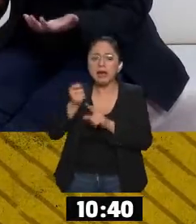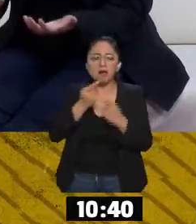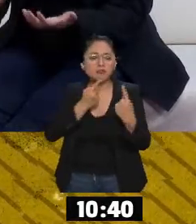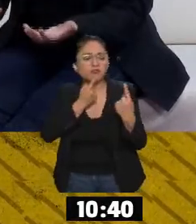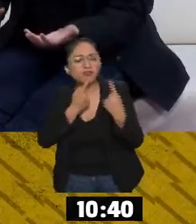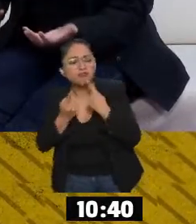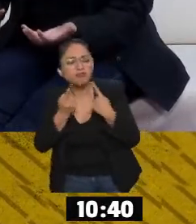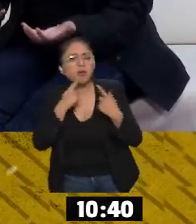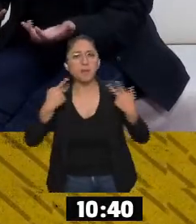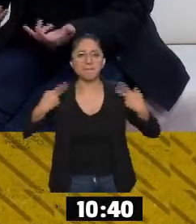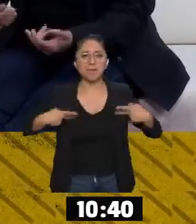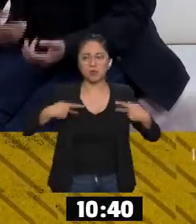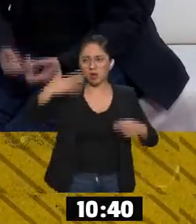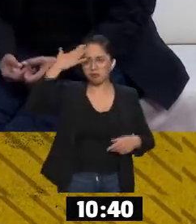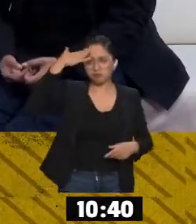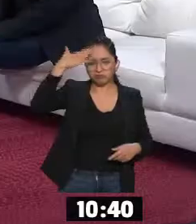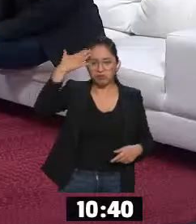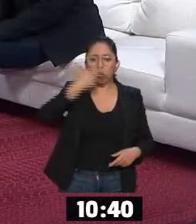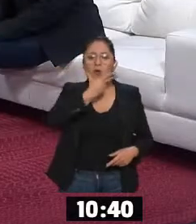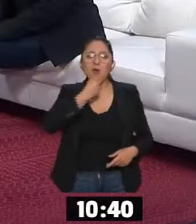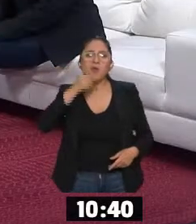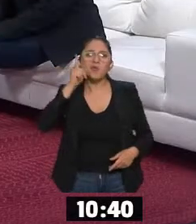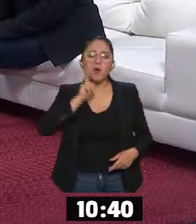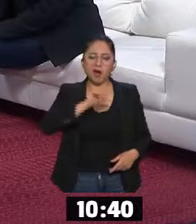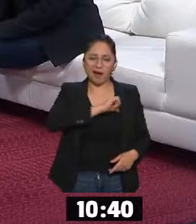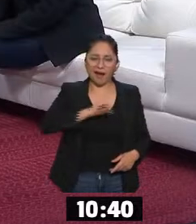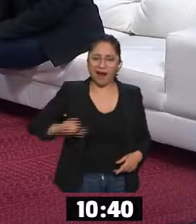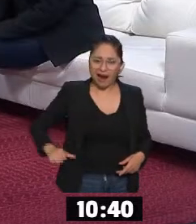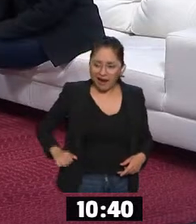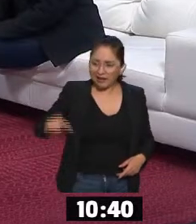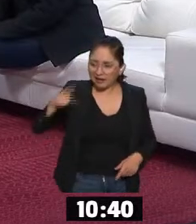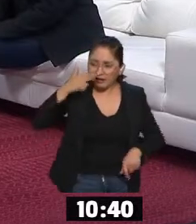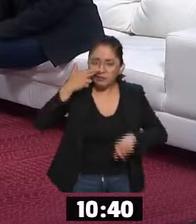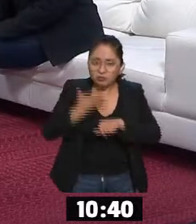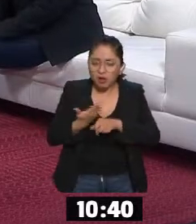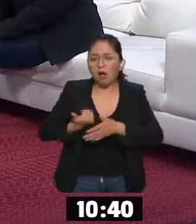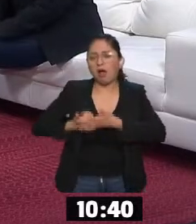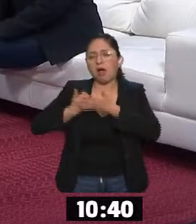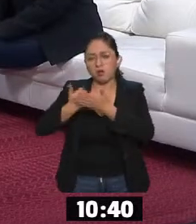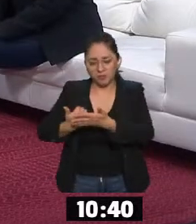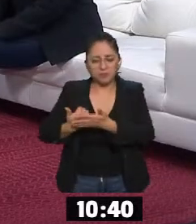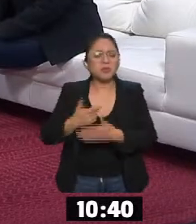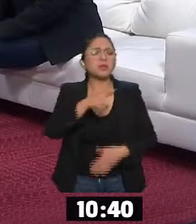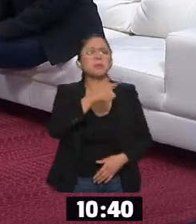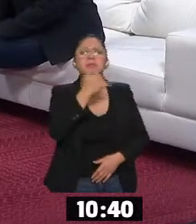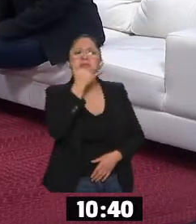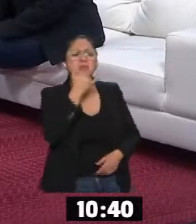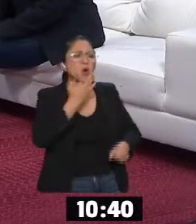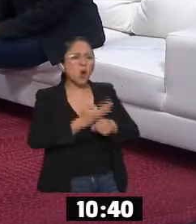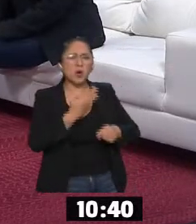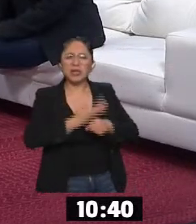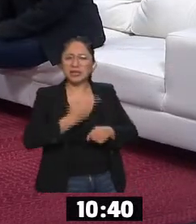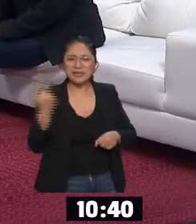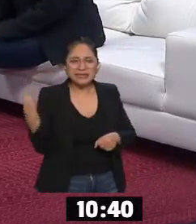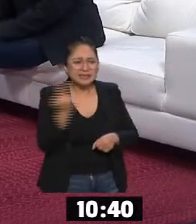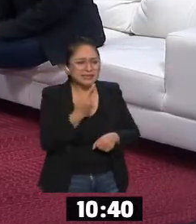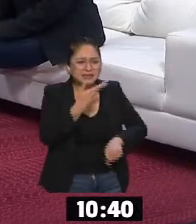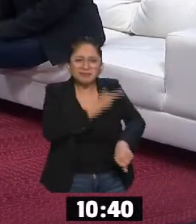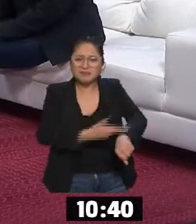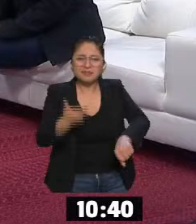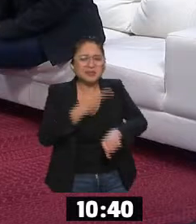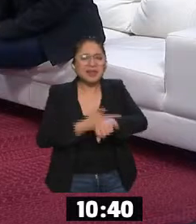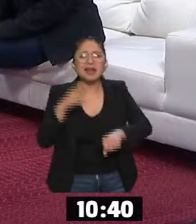permitido que haya estas áreas, ¿no? ¿Qué es lo más urgente todavía por resolver? Porque entendamos, por ejemplo,